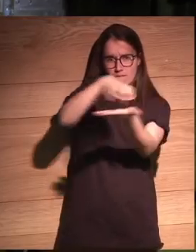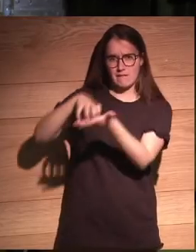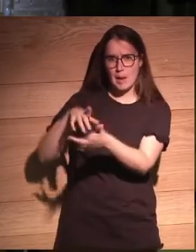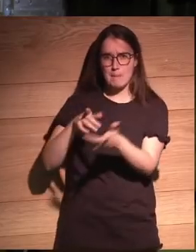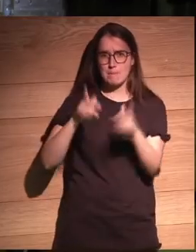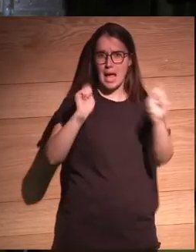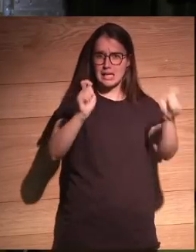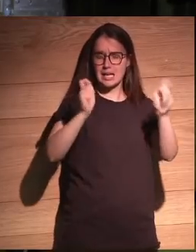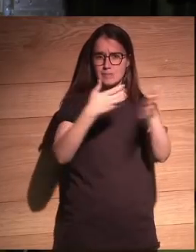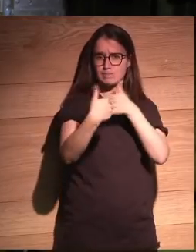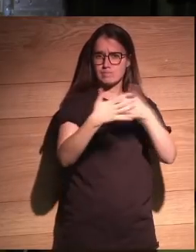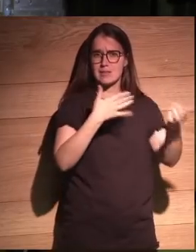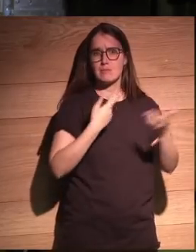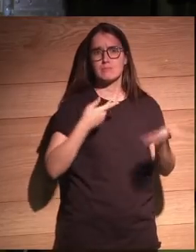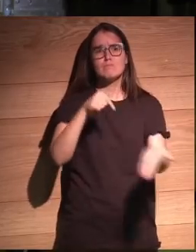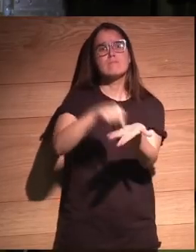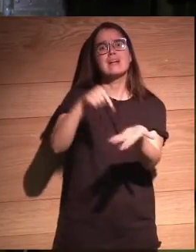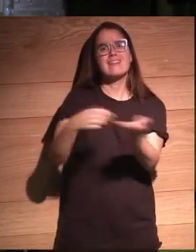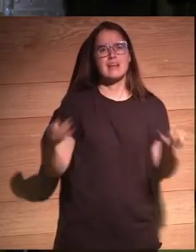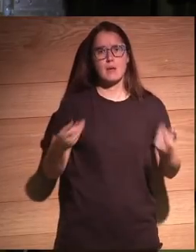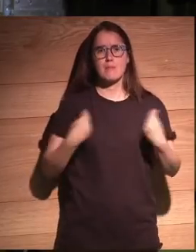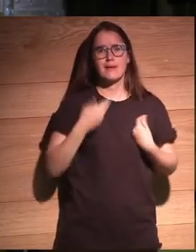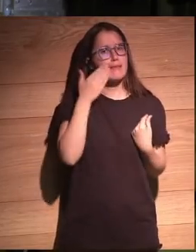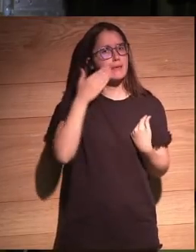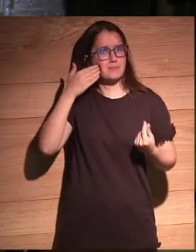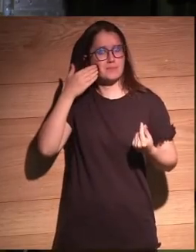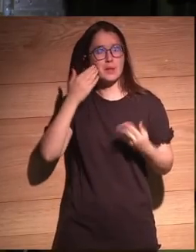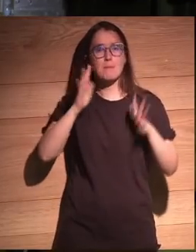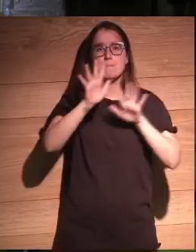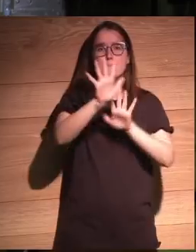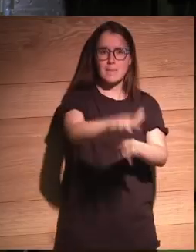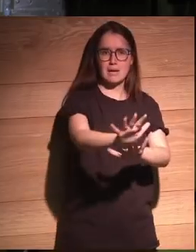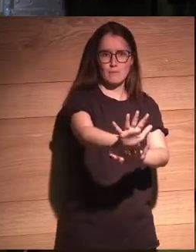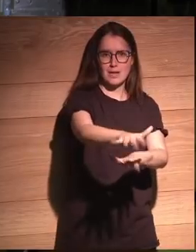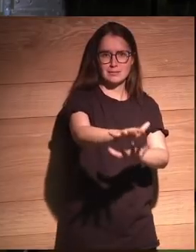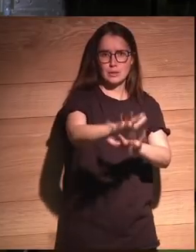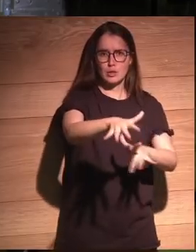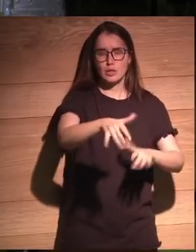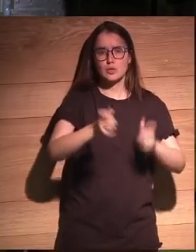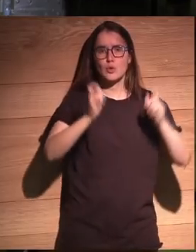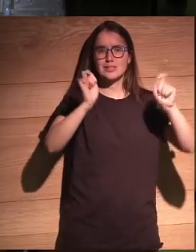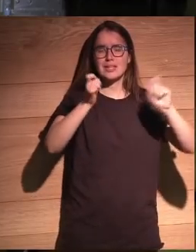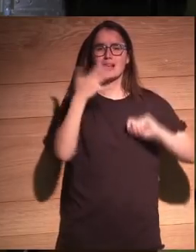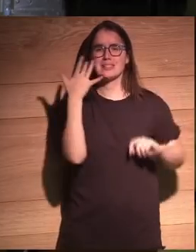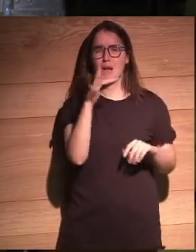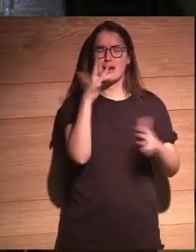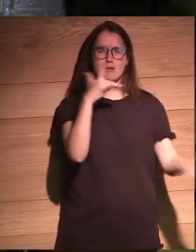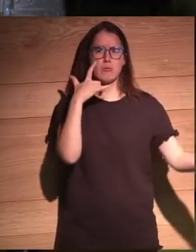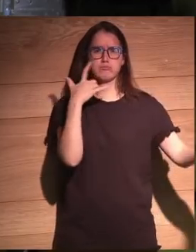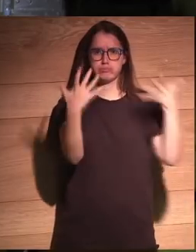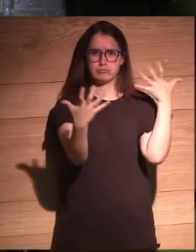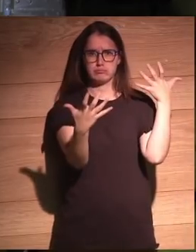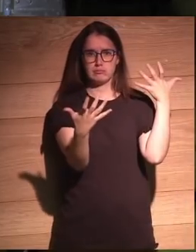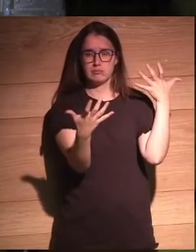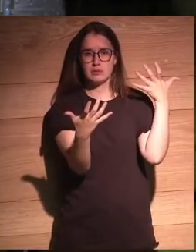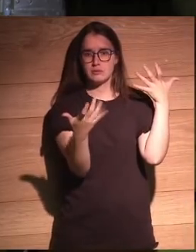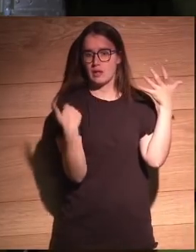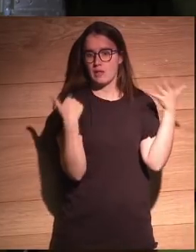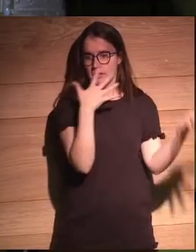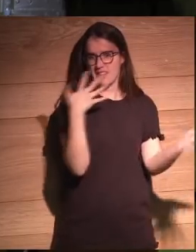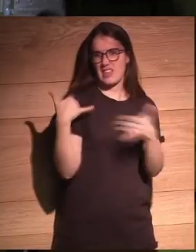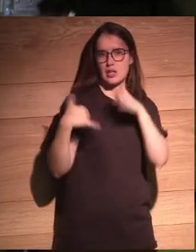hechas a mano, exigiendo una vivienda digna. Manifestaciones actualizadas en unos carteles amarillos fosforescentes que hace más de